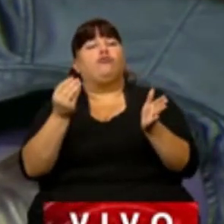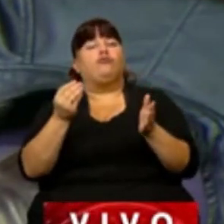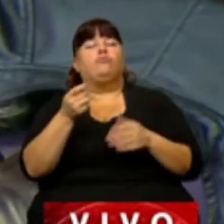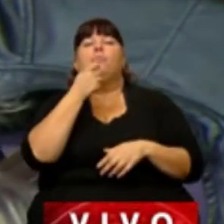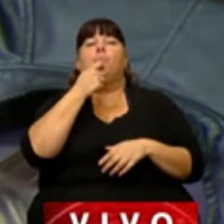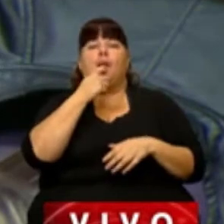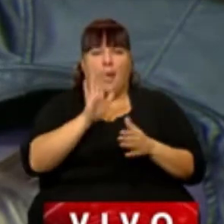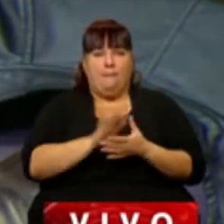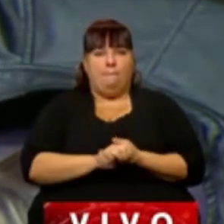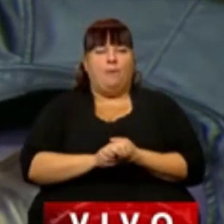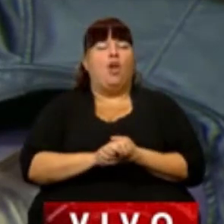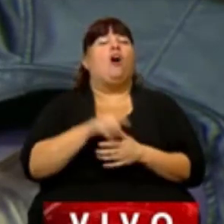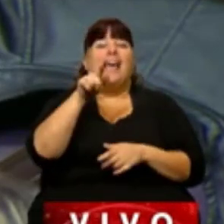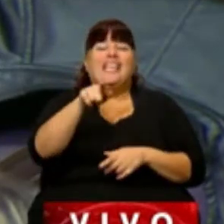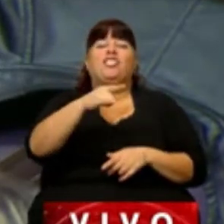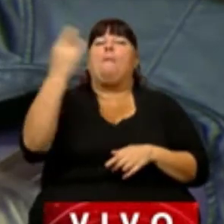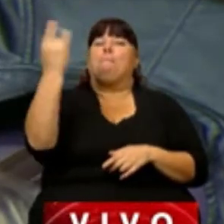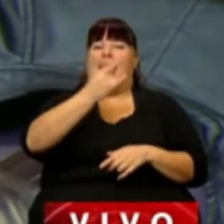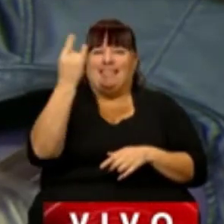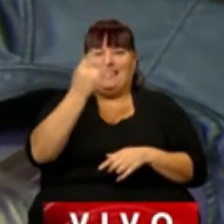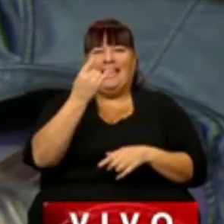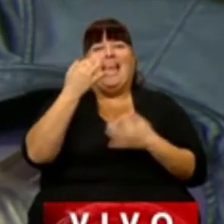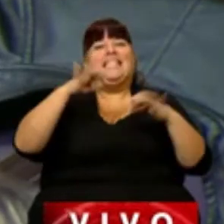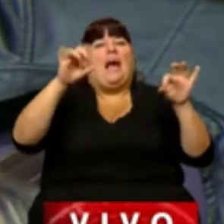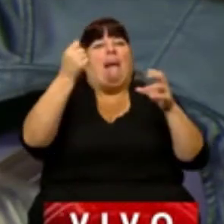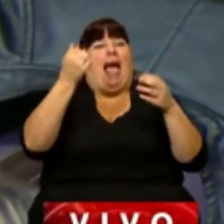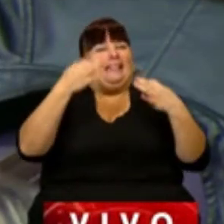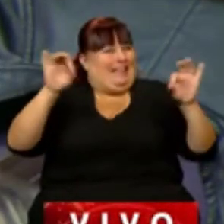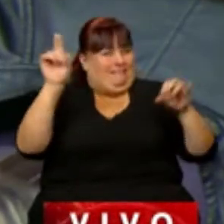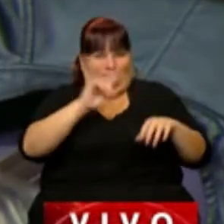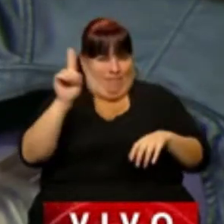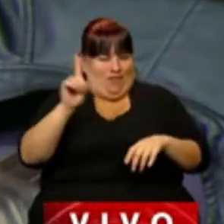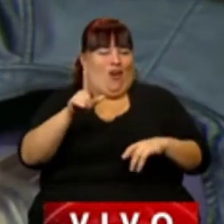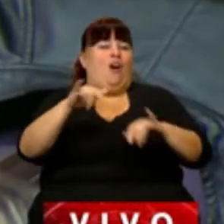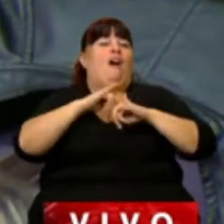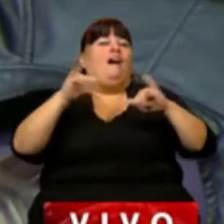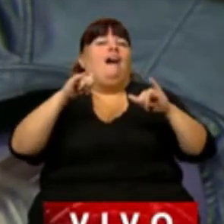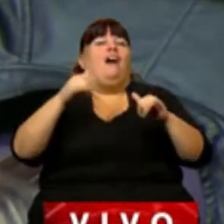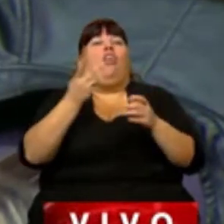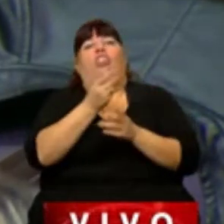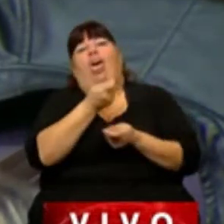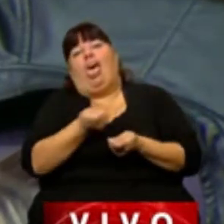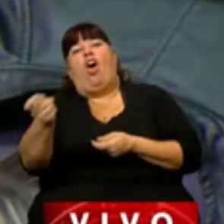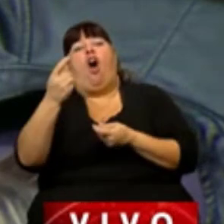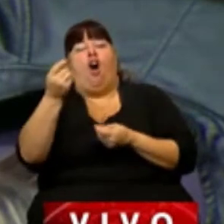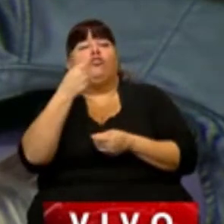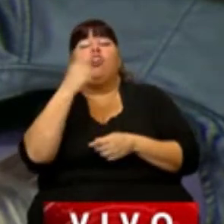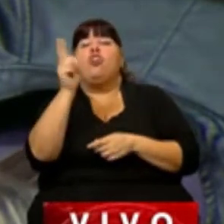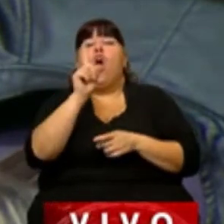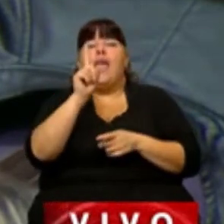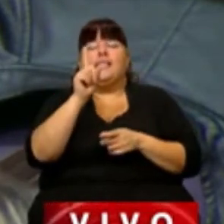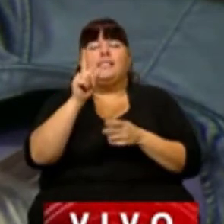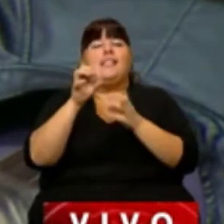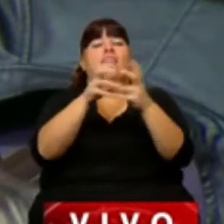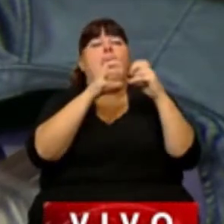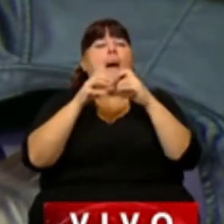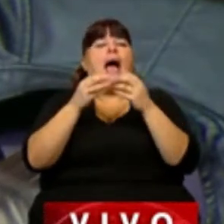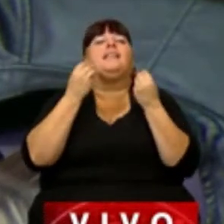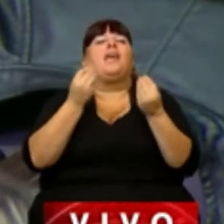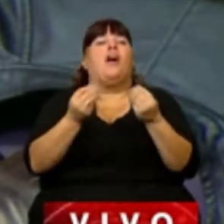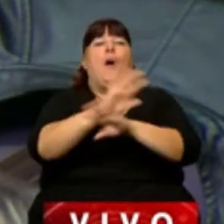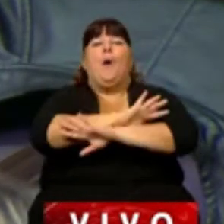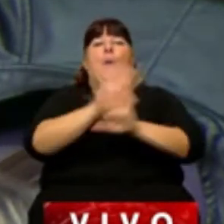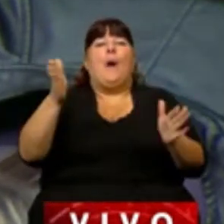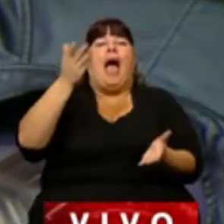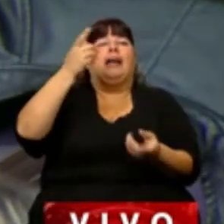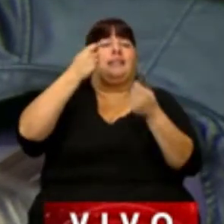Es decir, es mentira que se ahorra dinero. Promociona el desdoblamiento, porque acá no estamos discutiendo terminar con